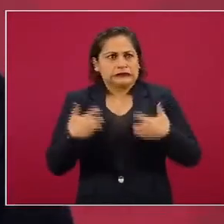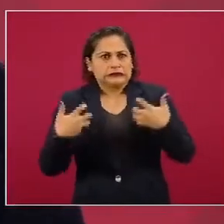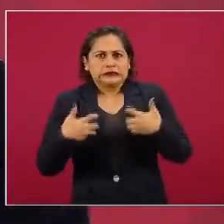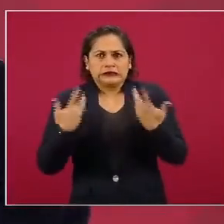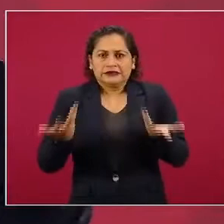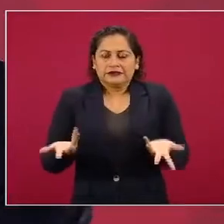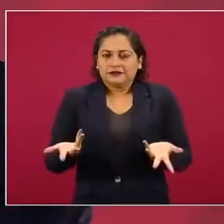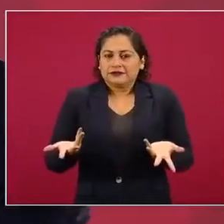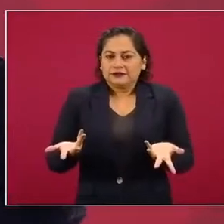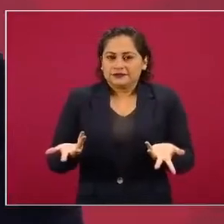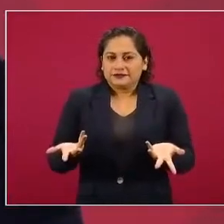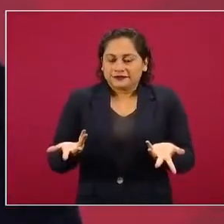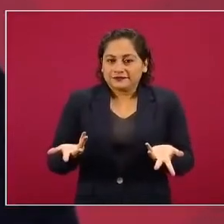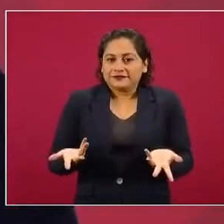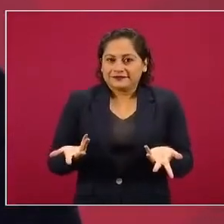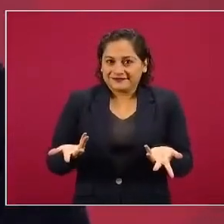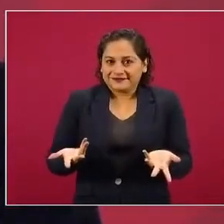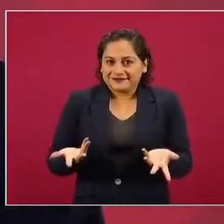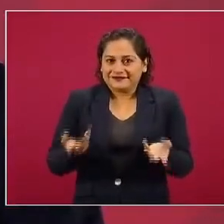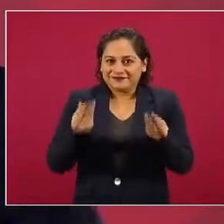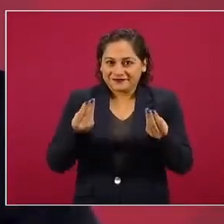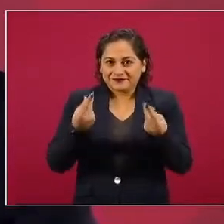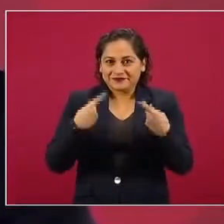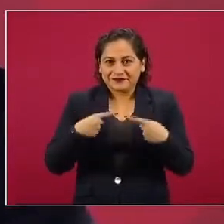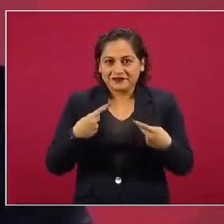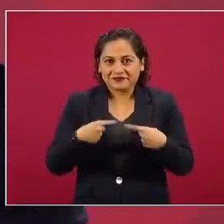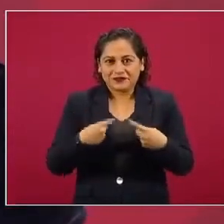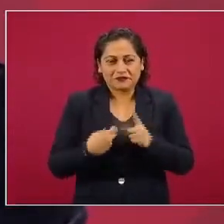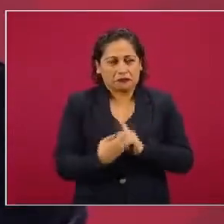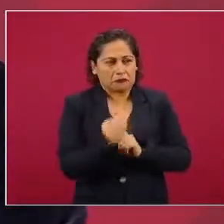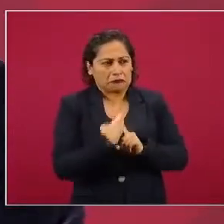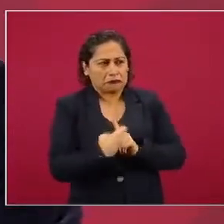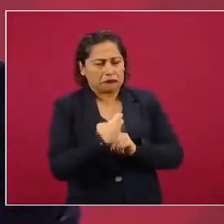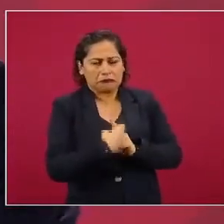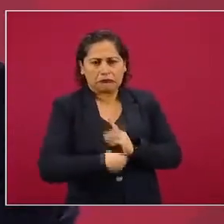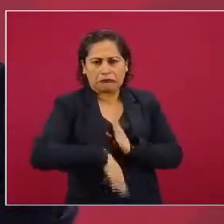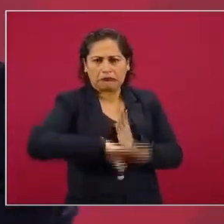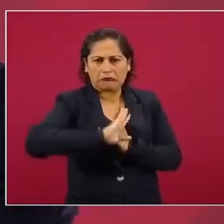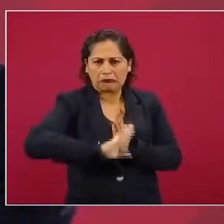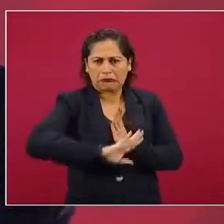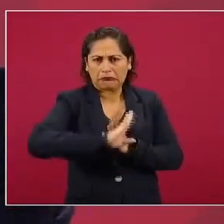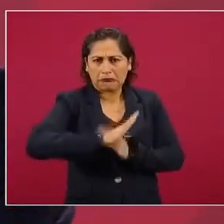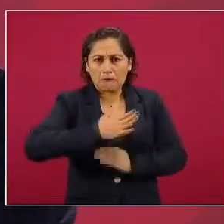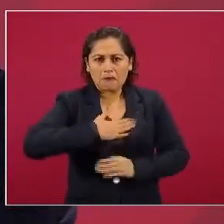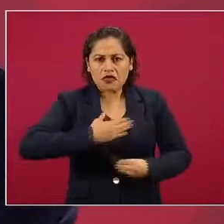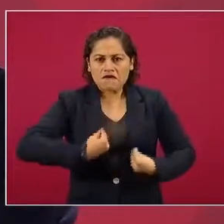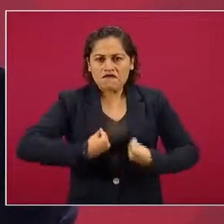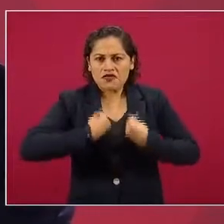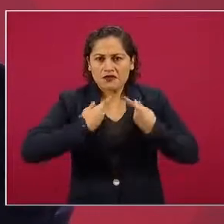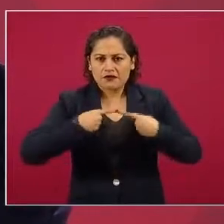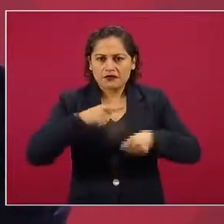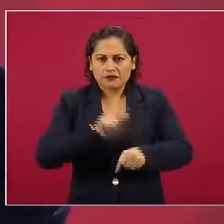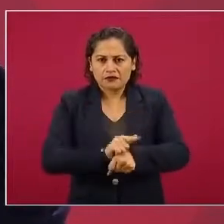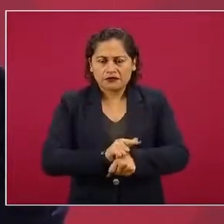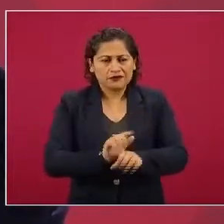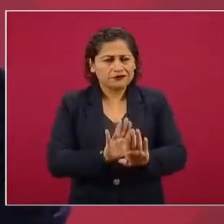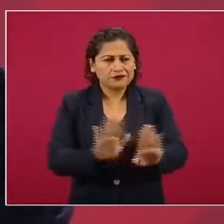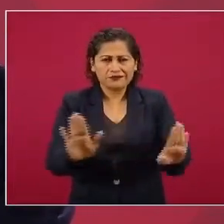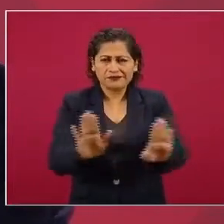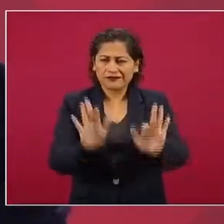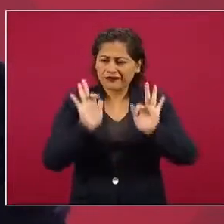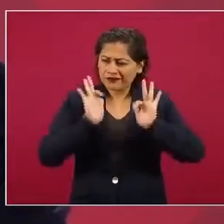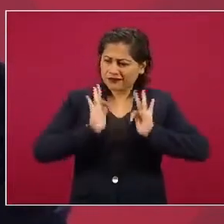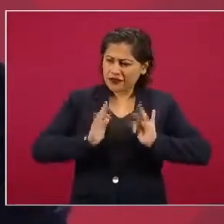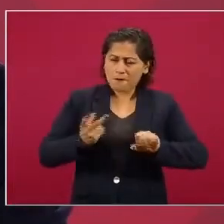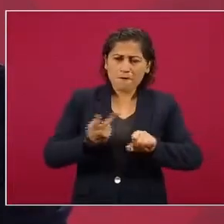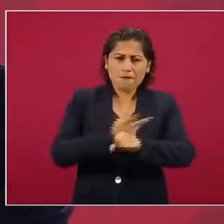Y ataques, y se meten hasta en lo personal. No pasa nada, nada. Hay que